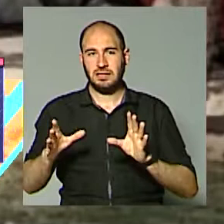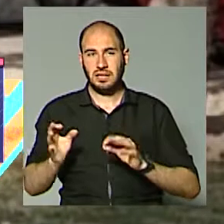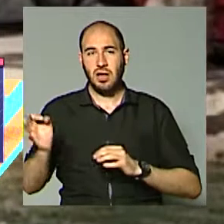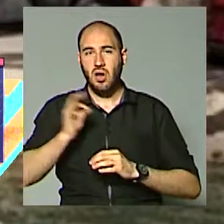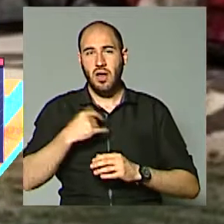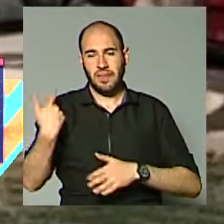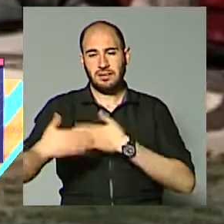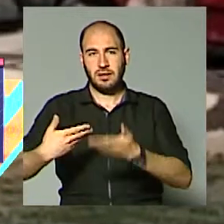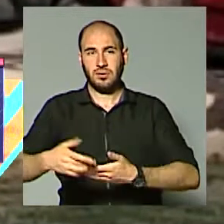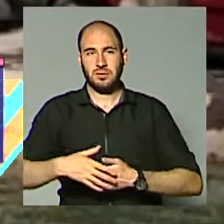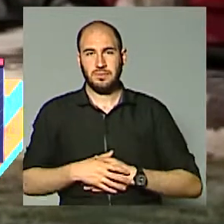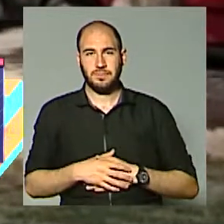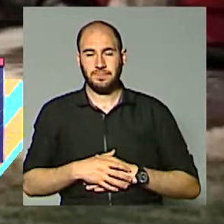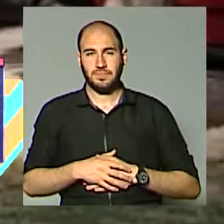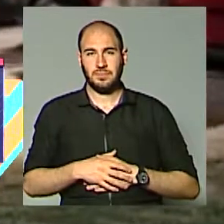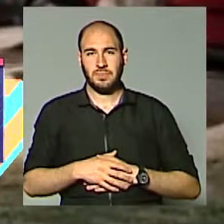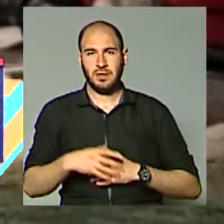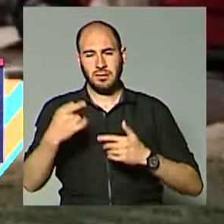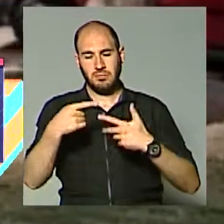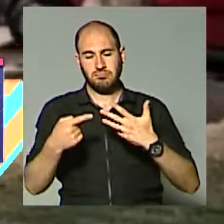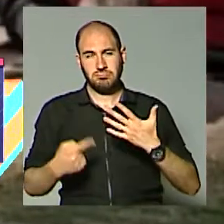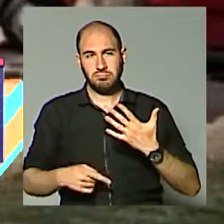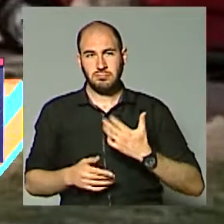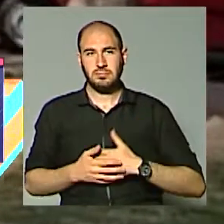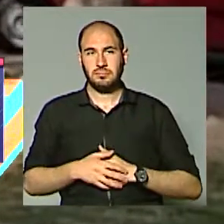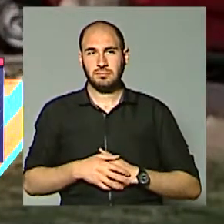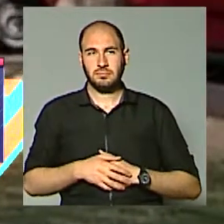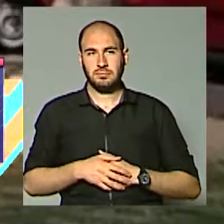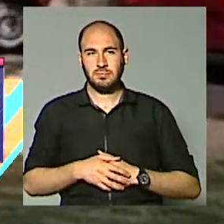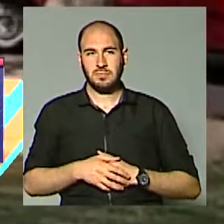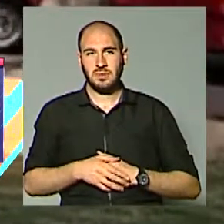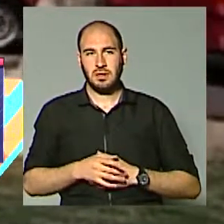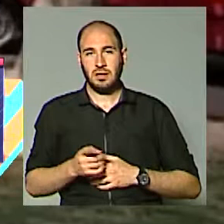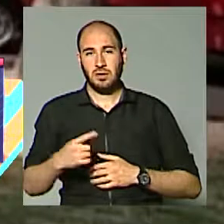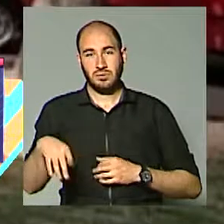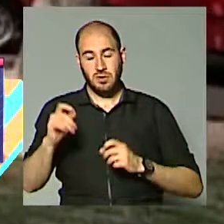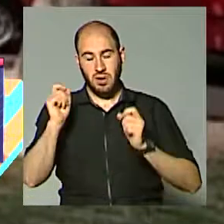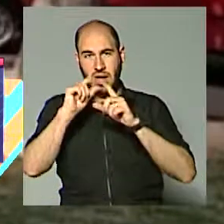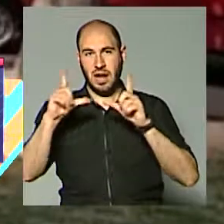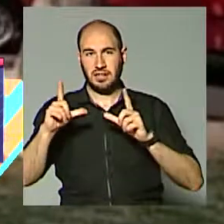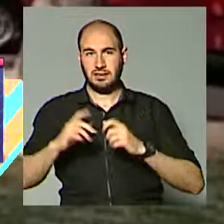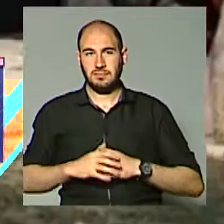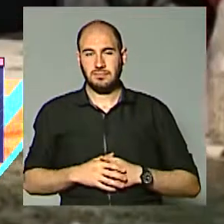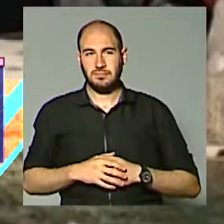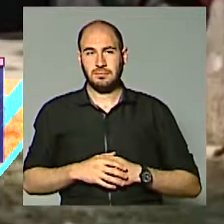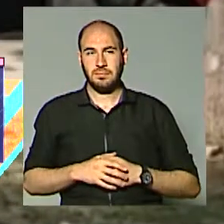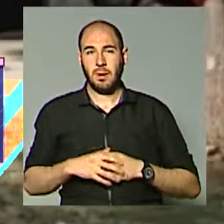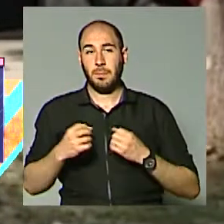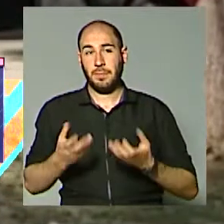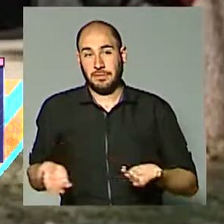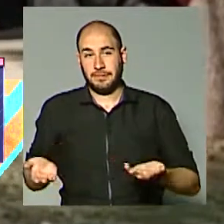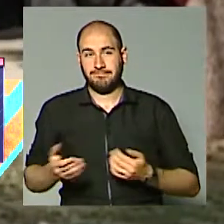su desarrollo. Son situaciones que hay que tener alertas porque,